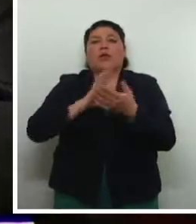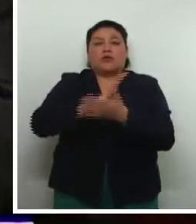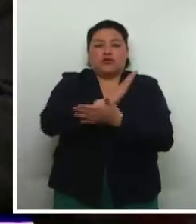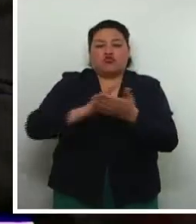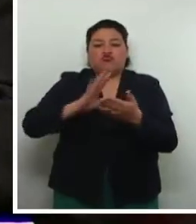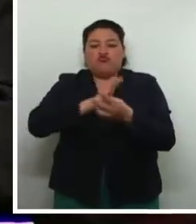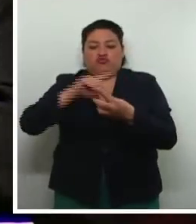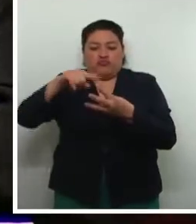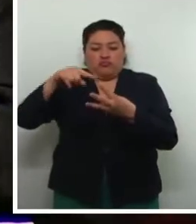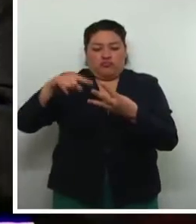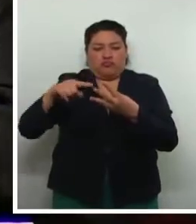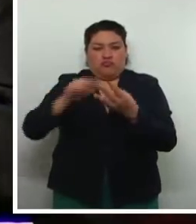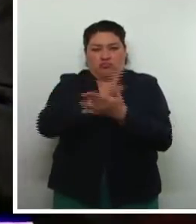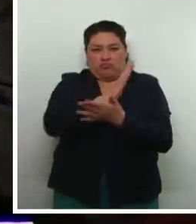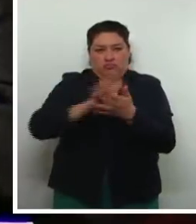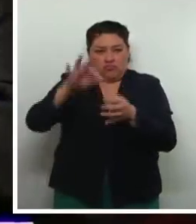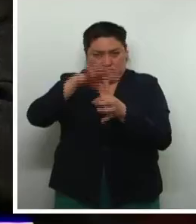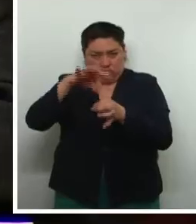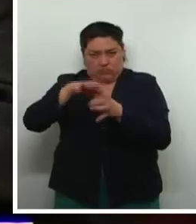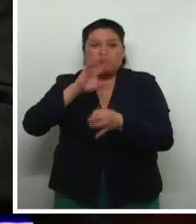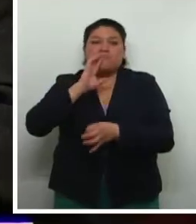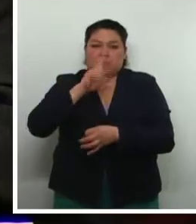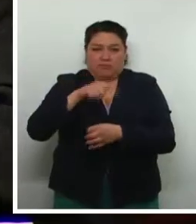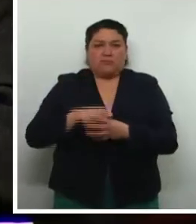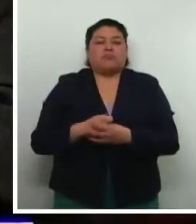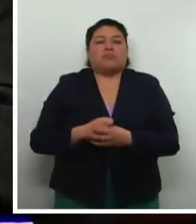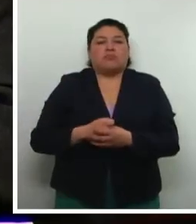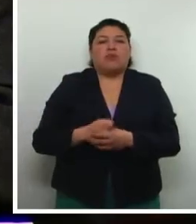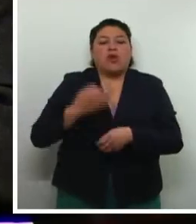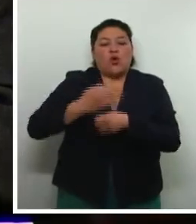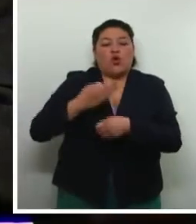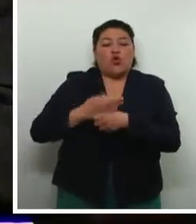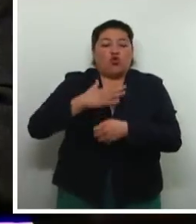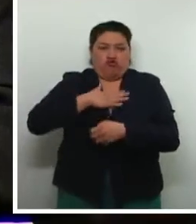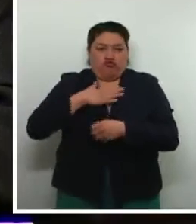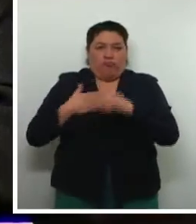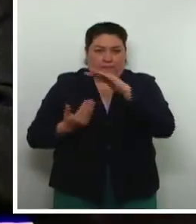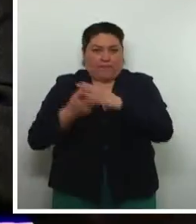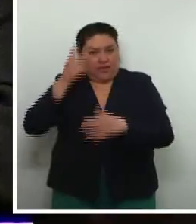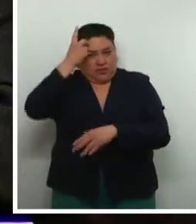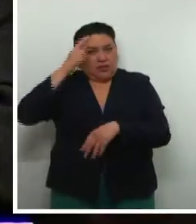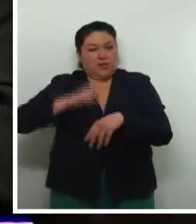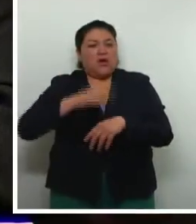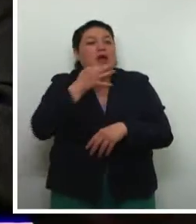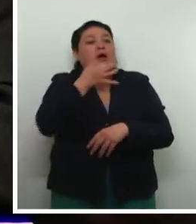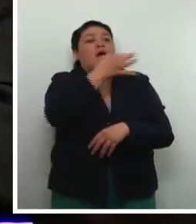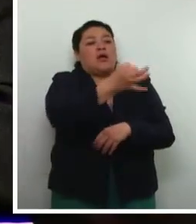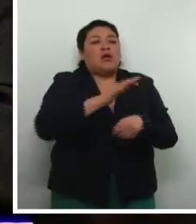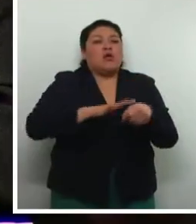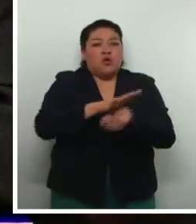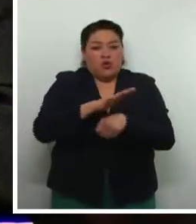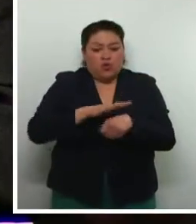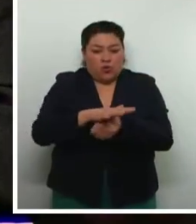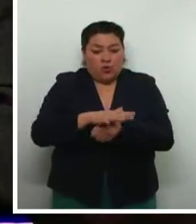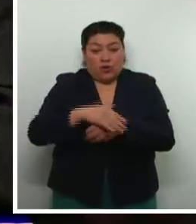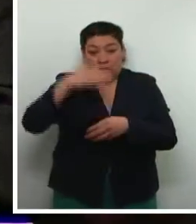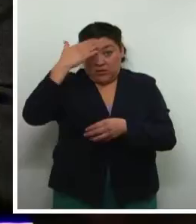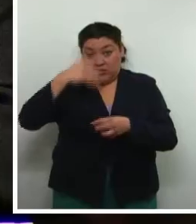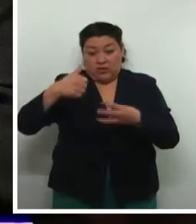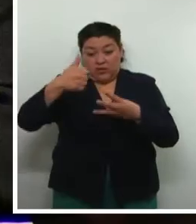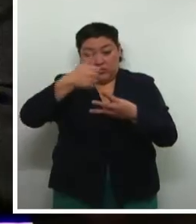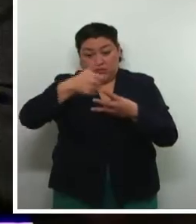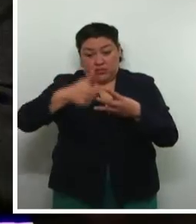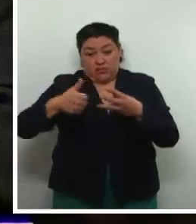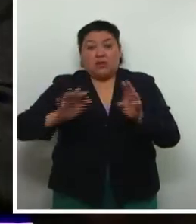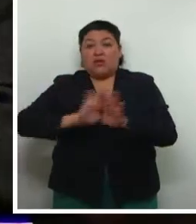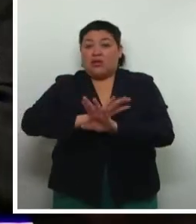individual. El señalamiento que hemos hecho nosotros es que toda vez de que fueron